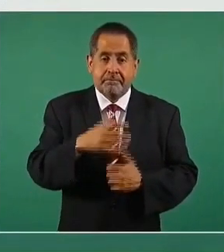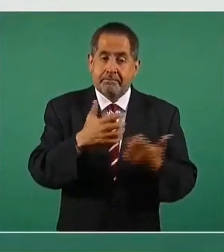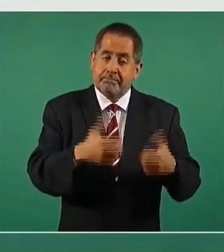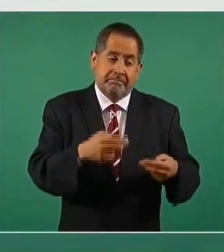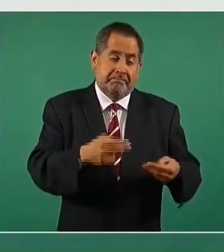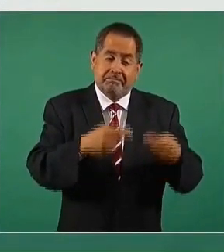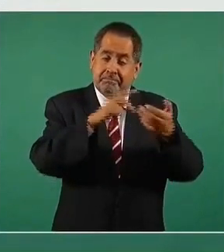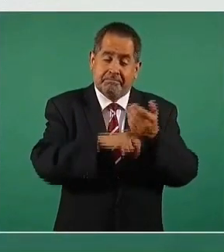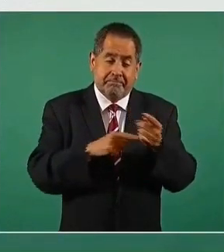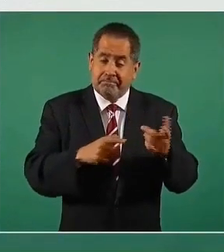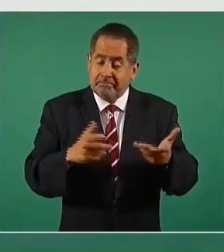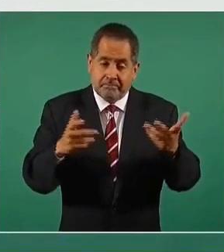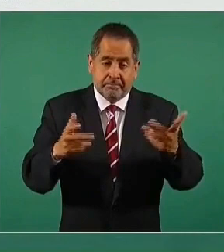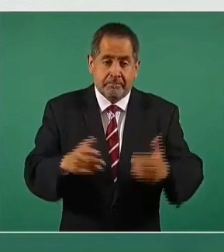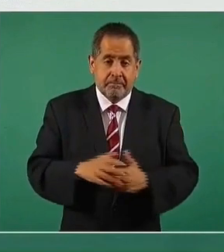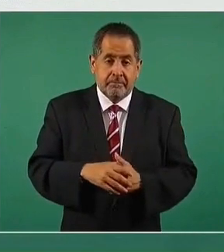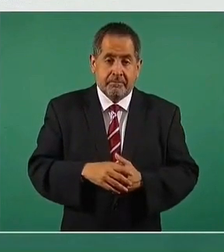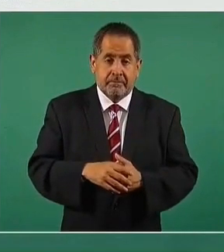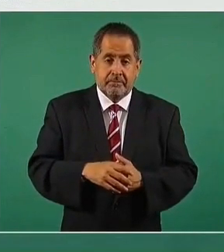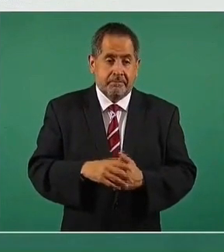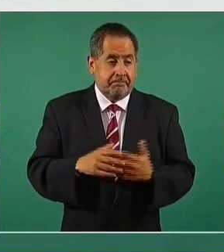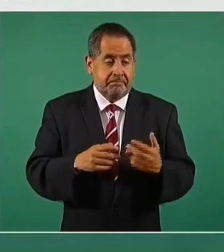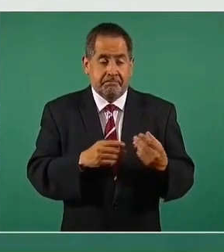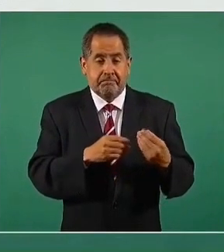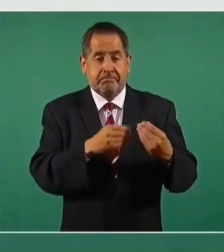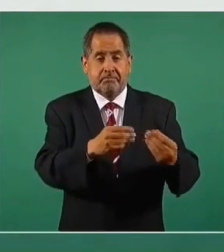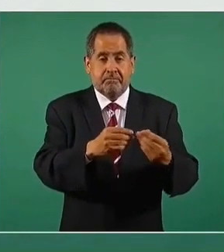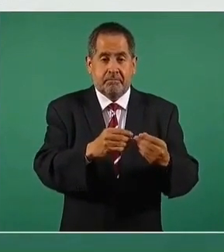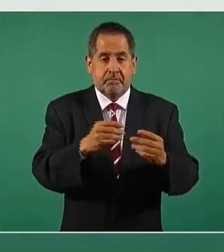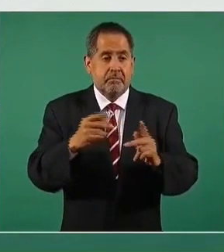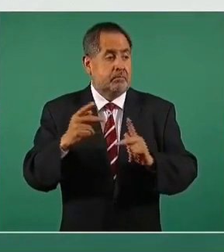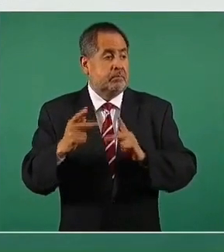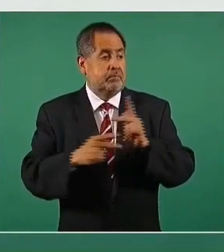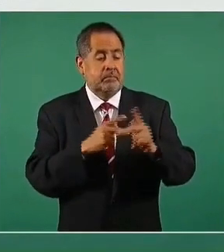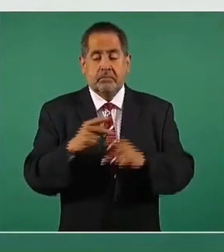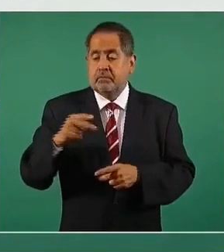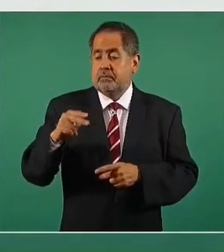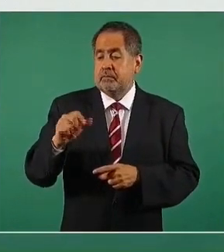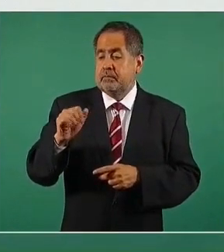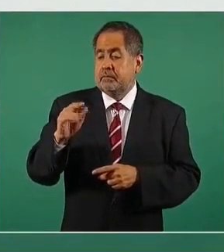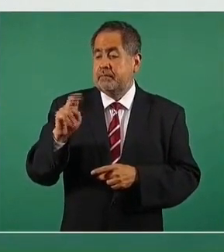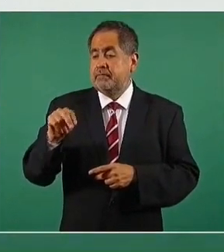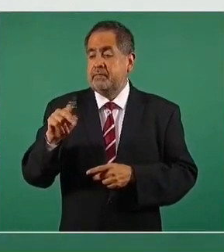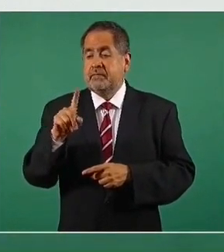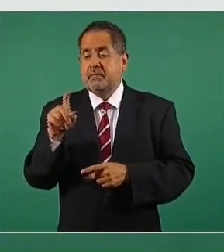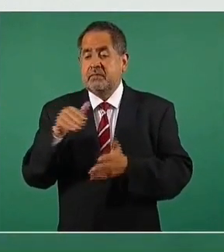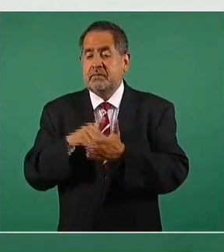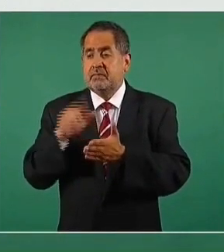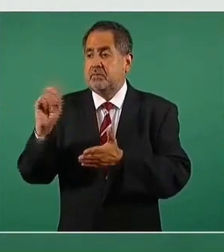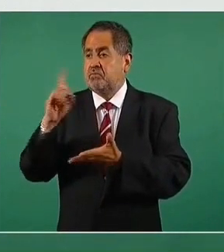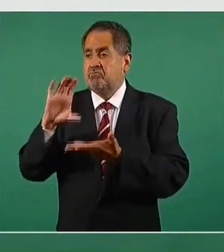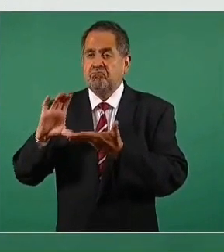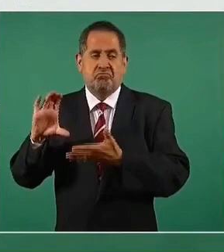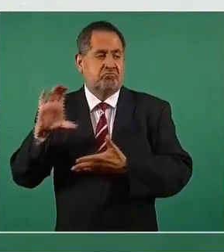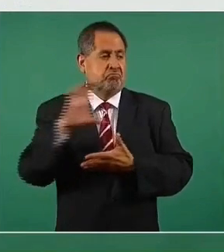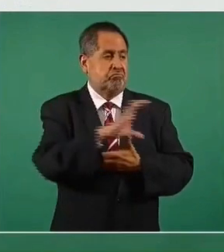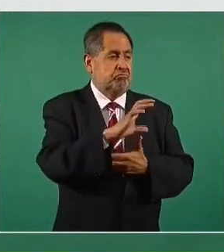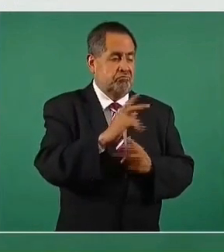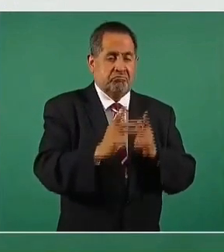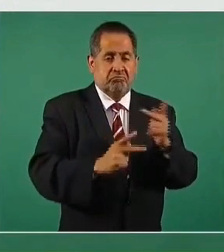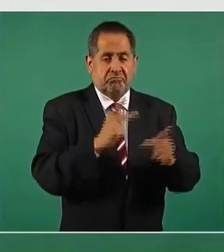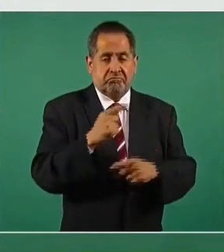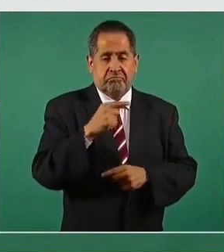empresario. Le dieron un crédito a Nacional Financiera de 100 millones de dólares. Tiene